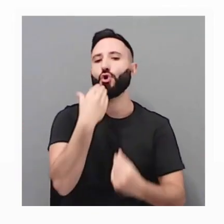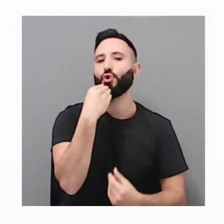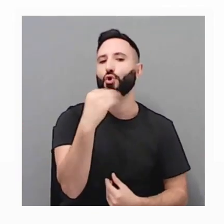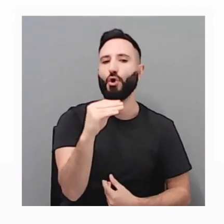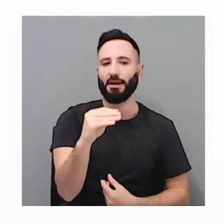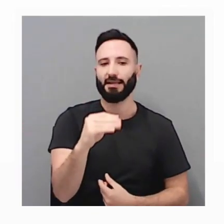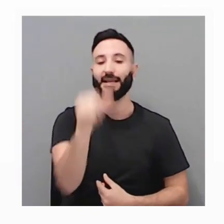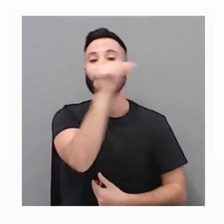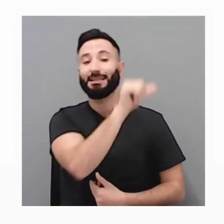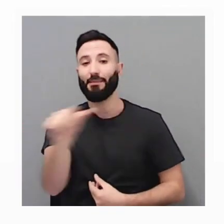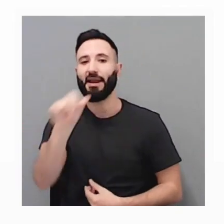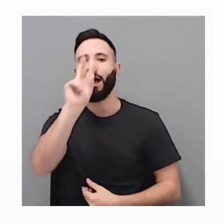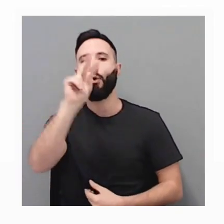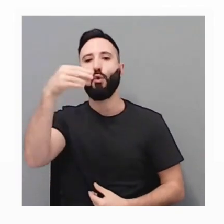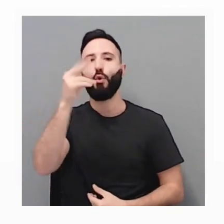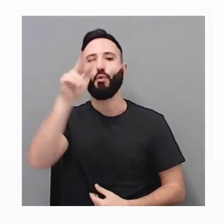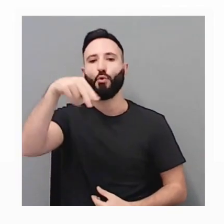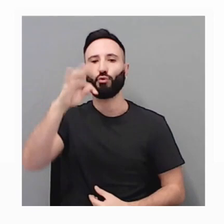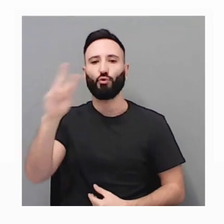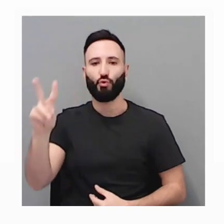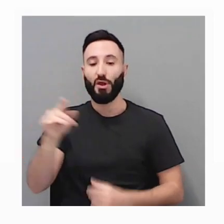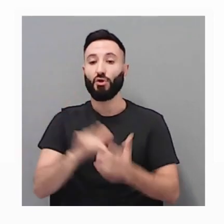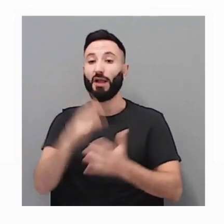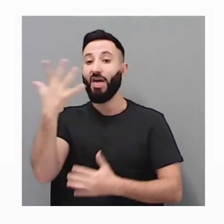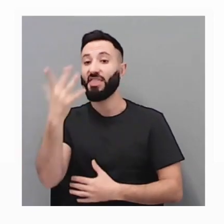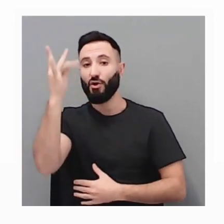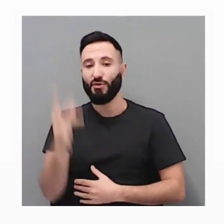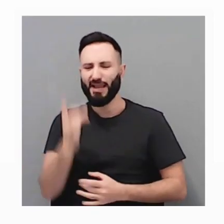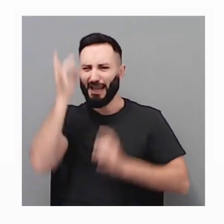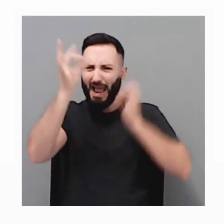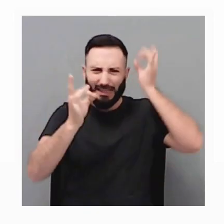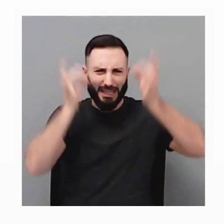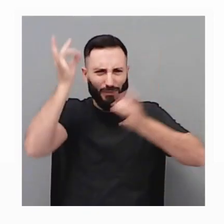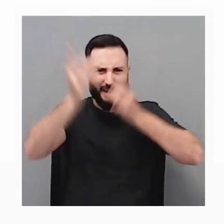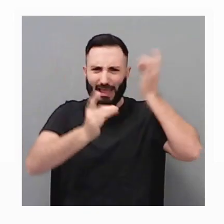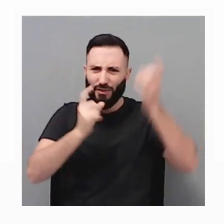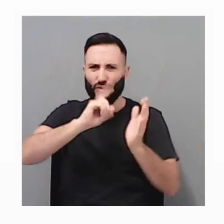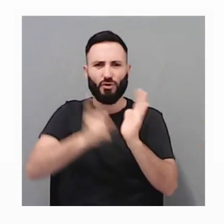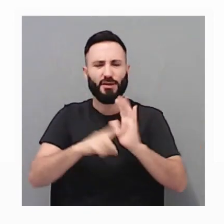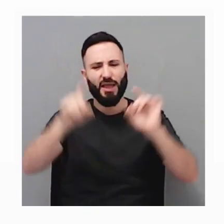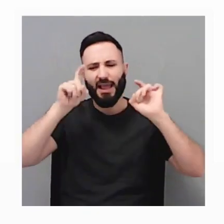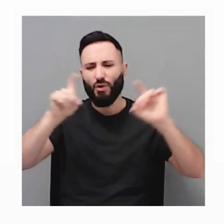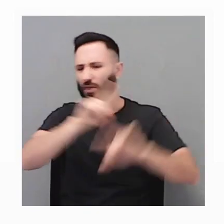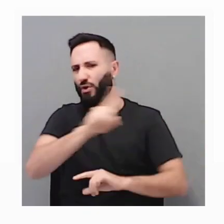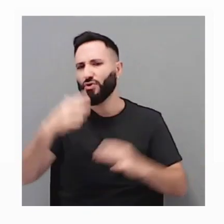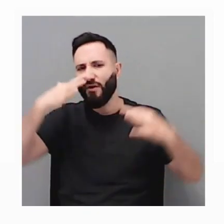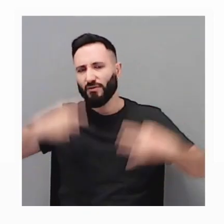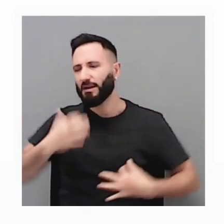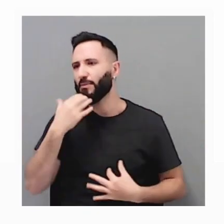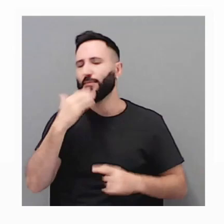Ubuntu. Son 5 días inmersivos de actividades de educación no formal, como